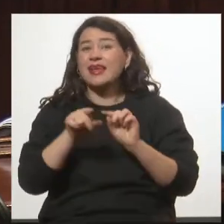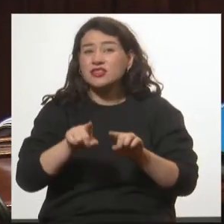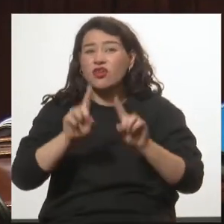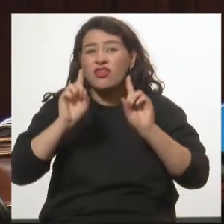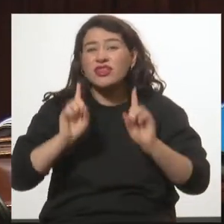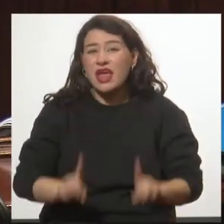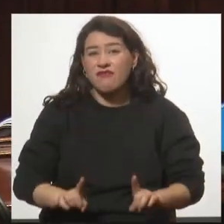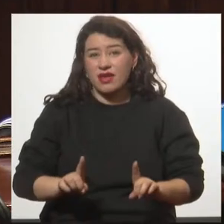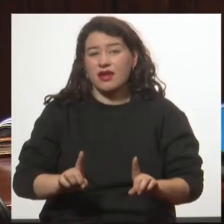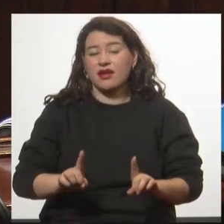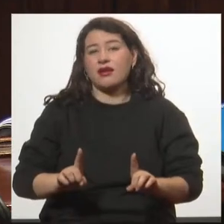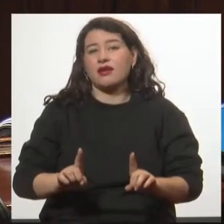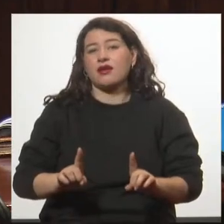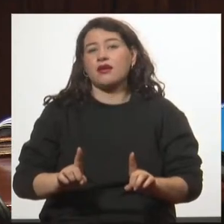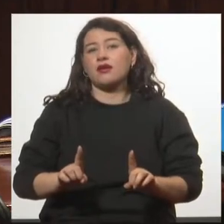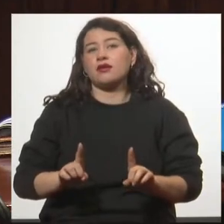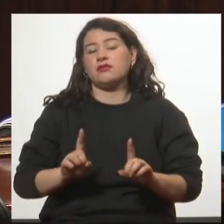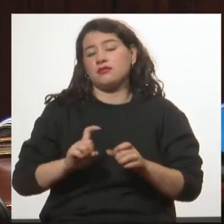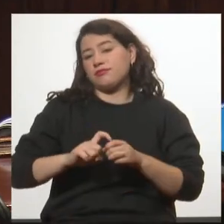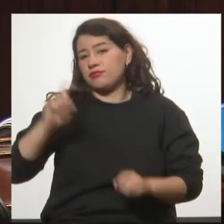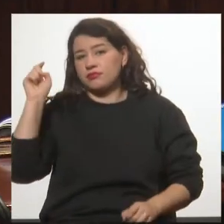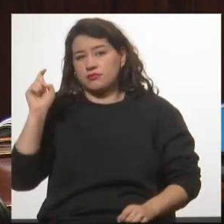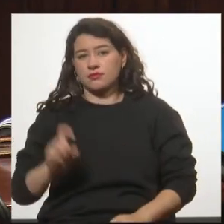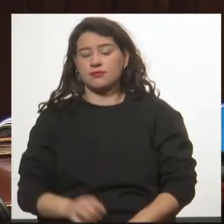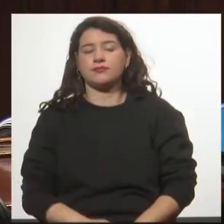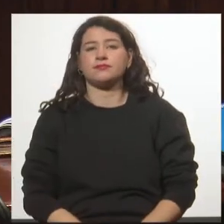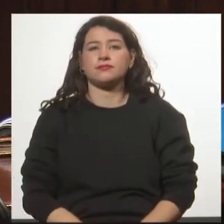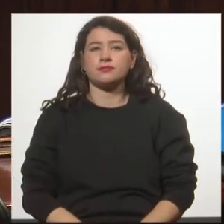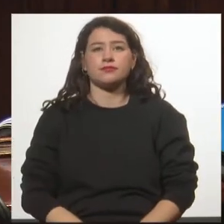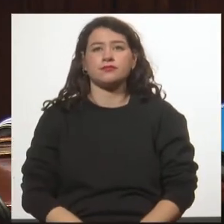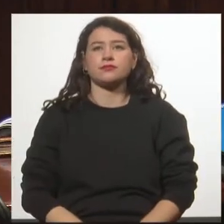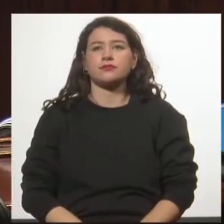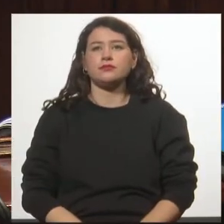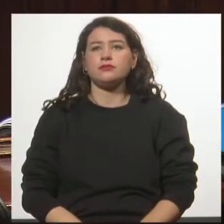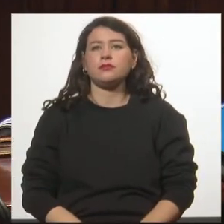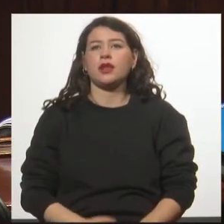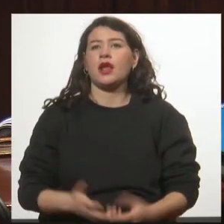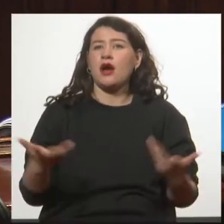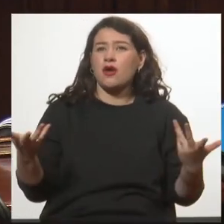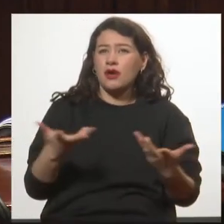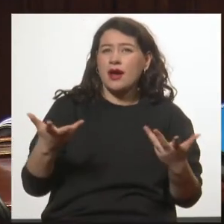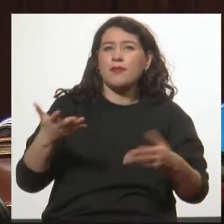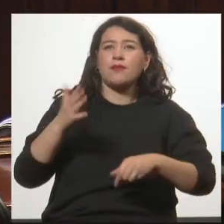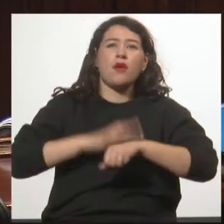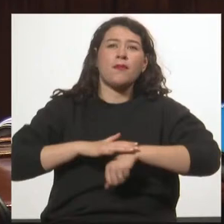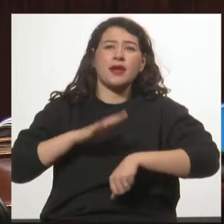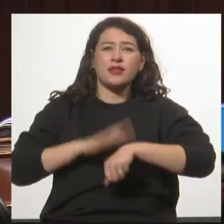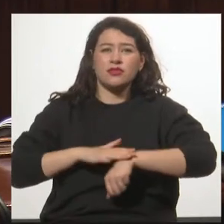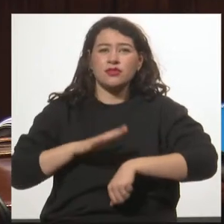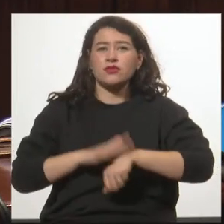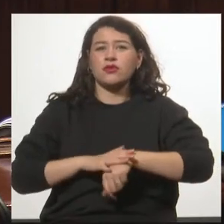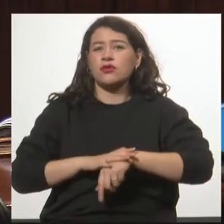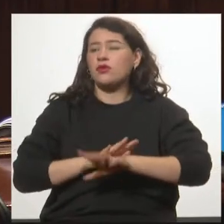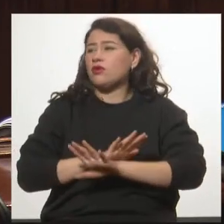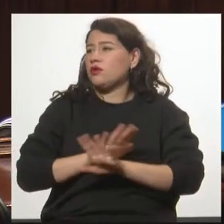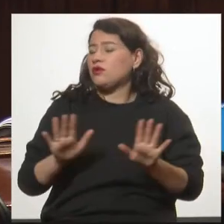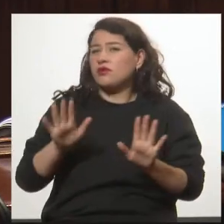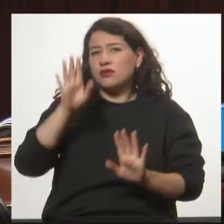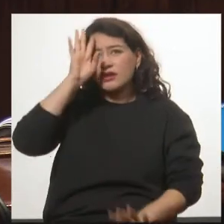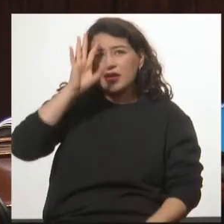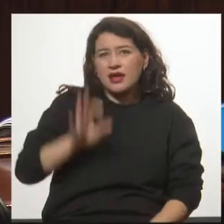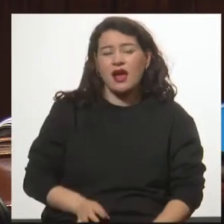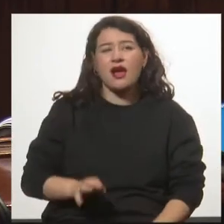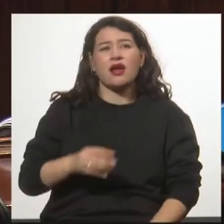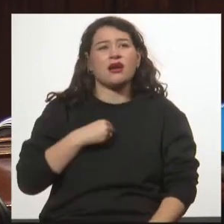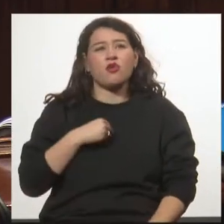hacer desintegrando el mismo no hay momento este de calibrar el daño que se le ha hecho la credibilidad y la